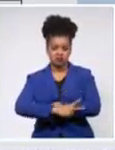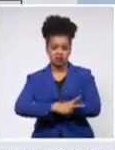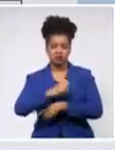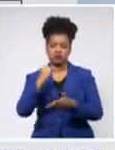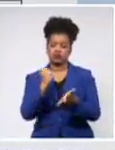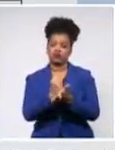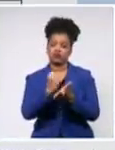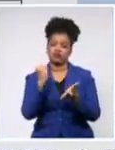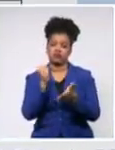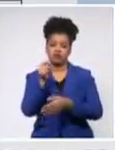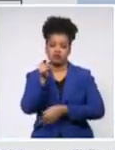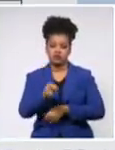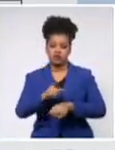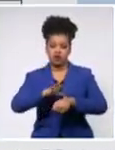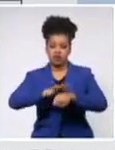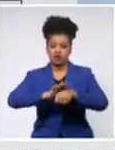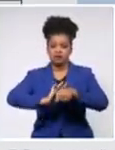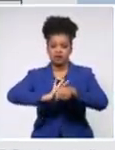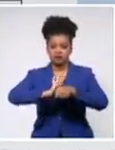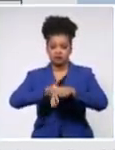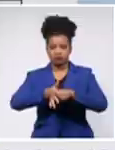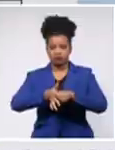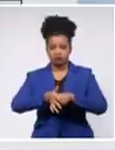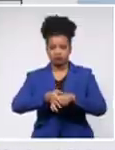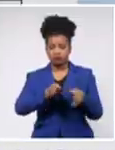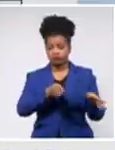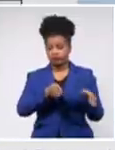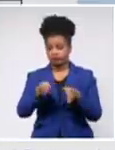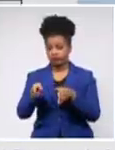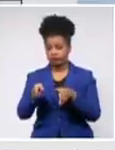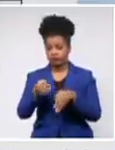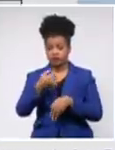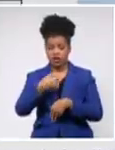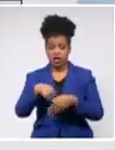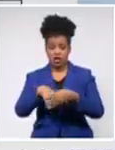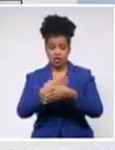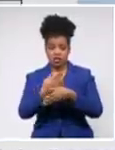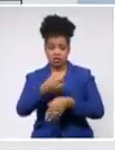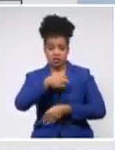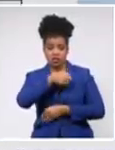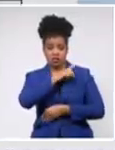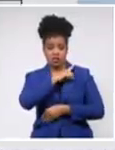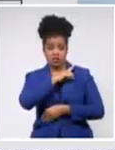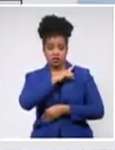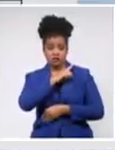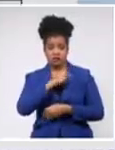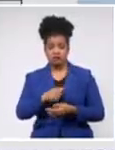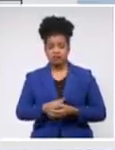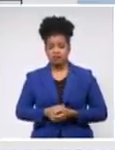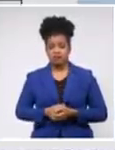casos de COVID y en el día de ayer se diagnosticaron